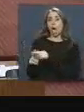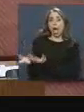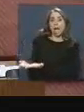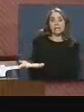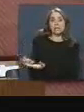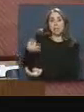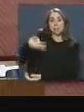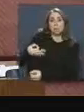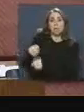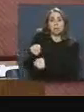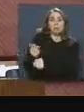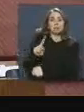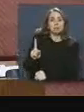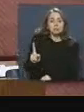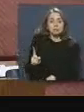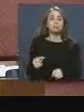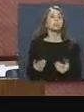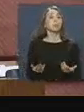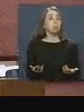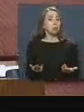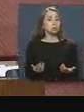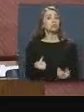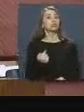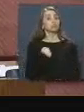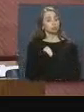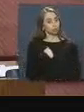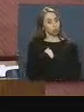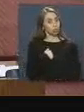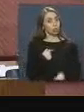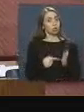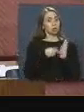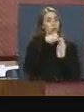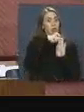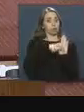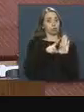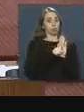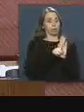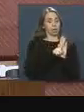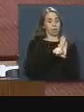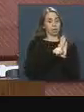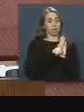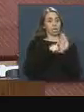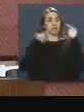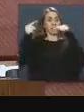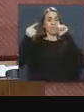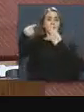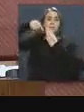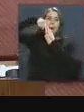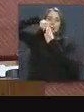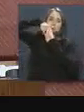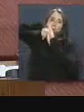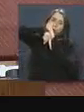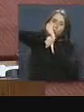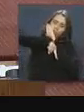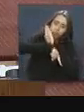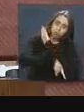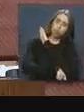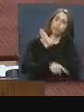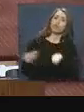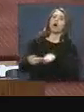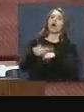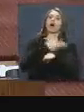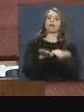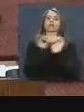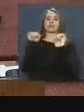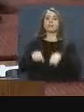como corresponde. Por lo tanto, yo llevaría este proyecto a un debate más acabado en este sentido antes de